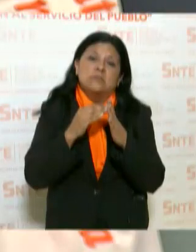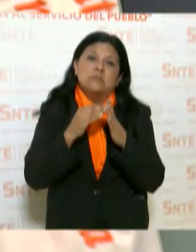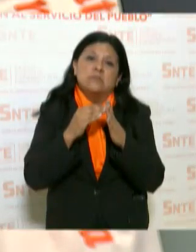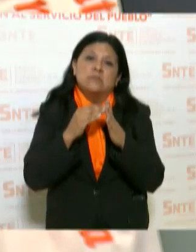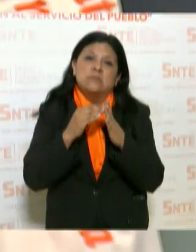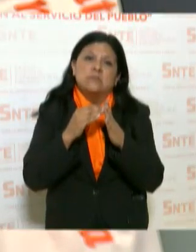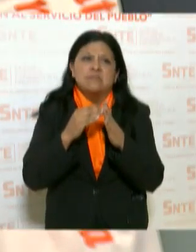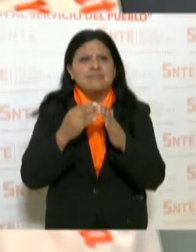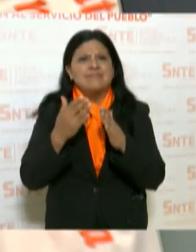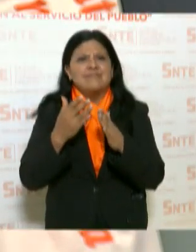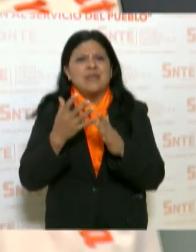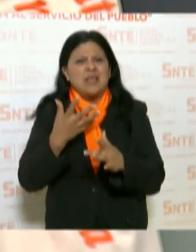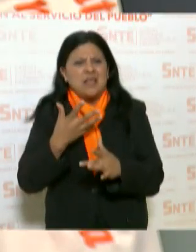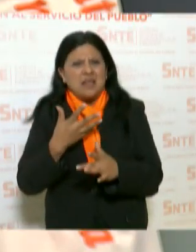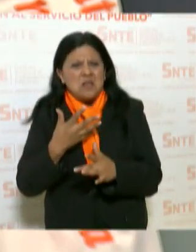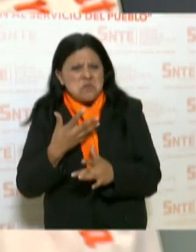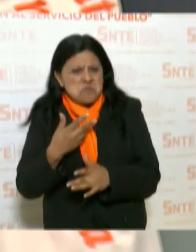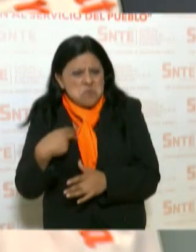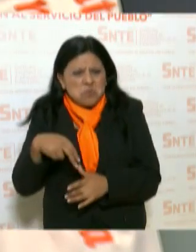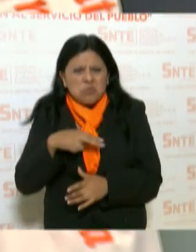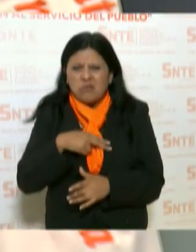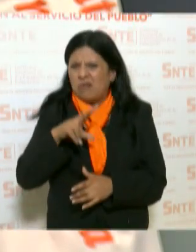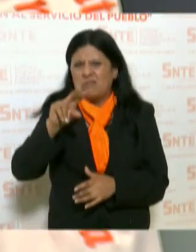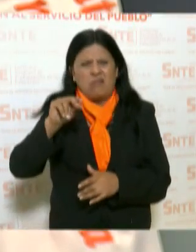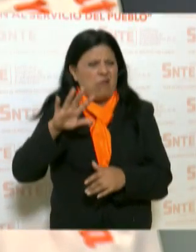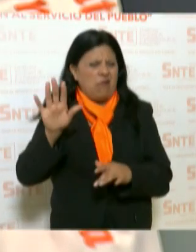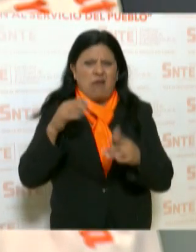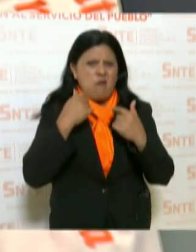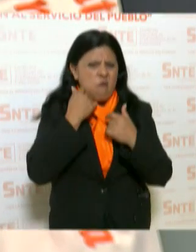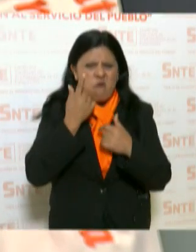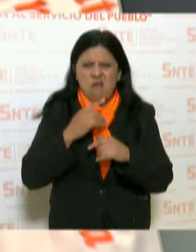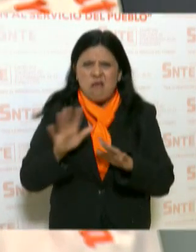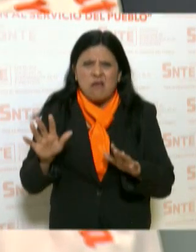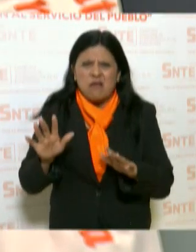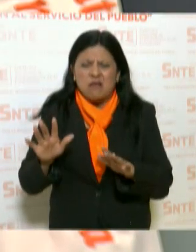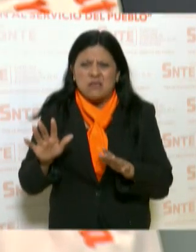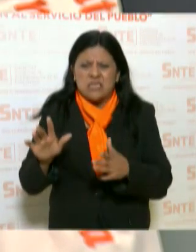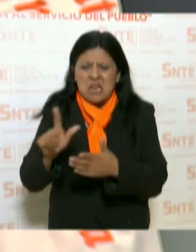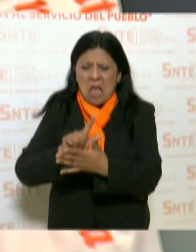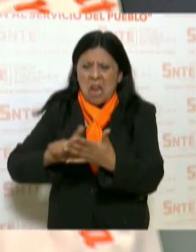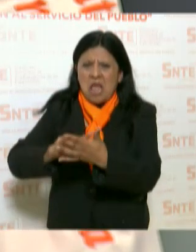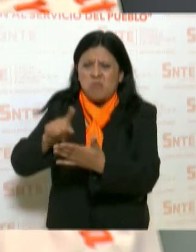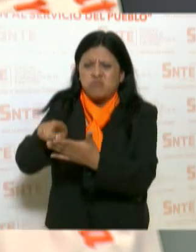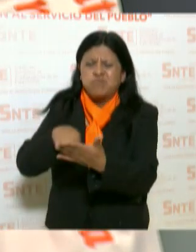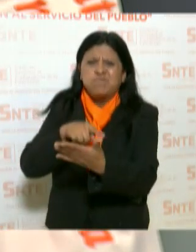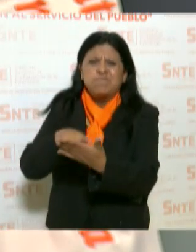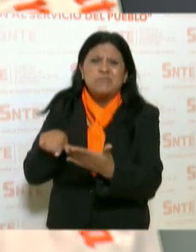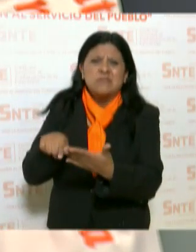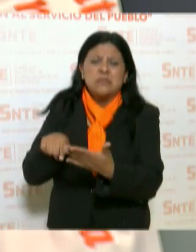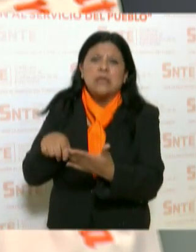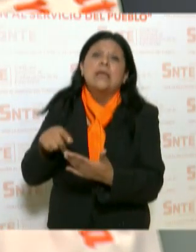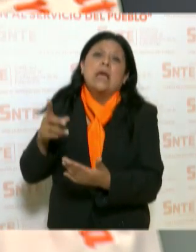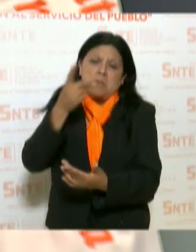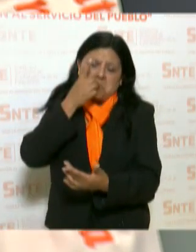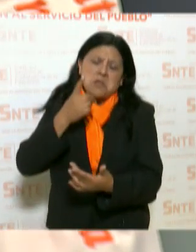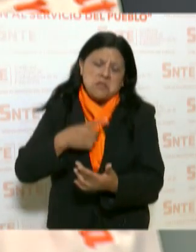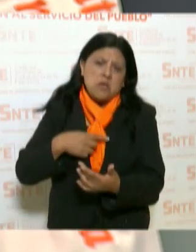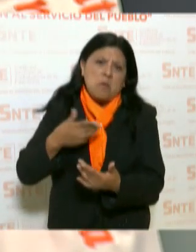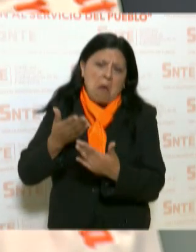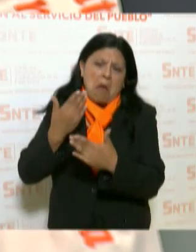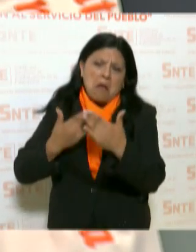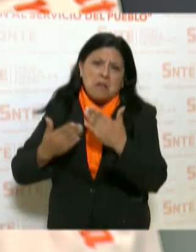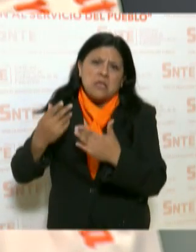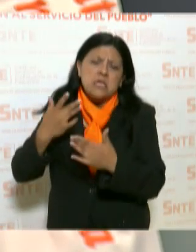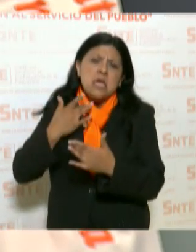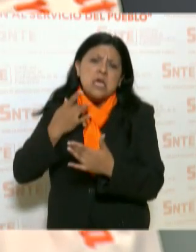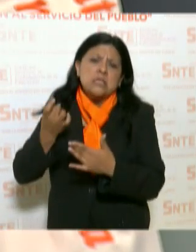Entonces nosotros nos opusimos, no votamos por esa ley y me dijo el presidente de ese entonces, le